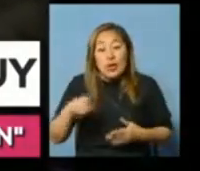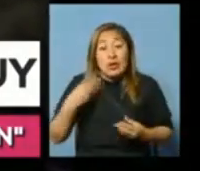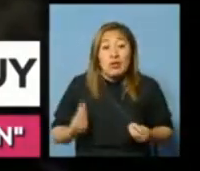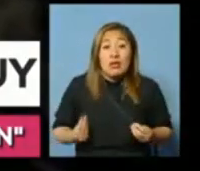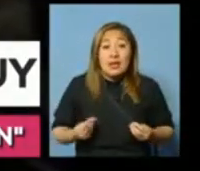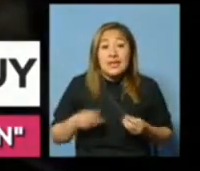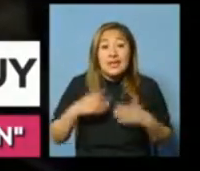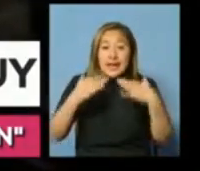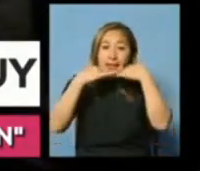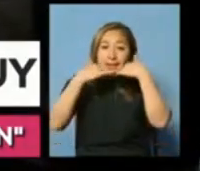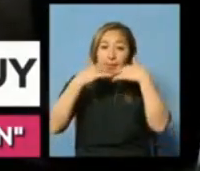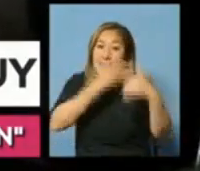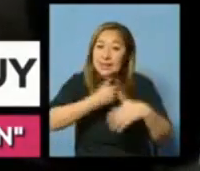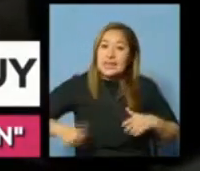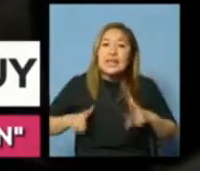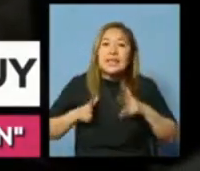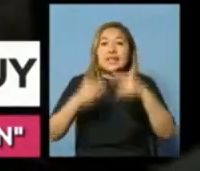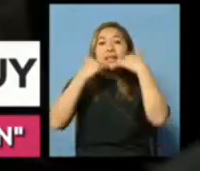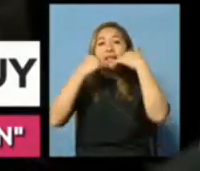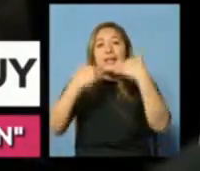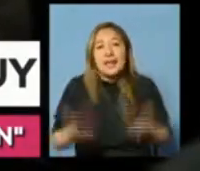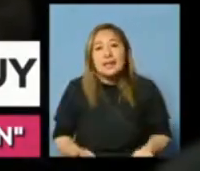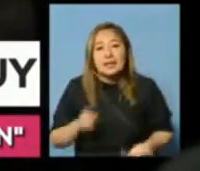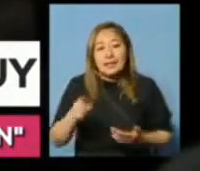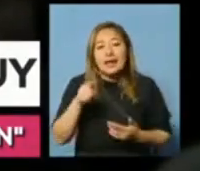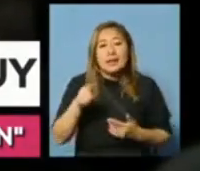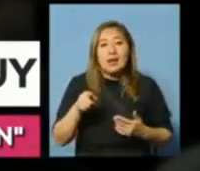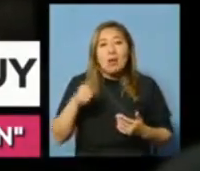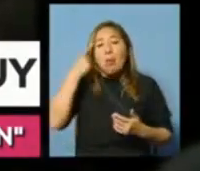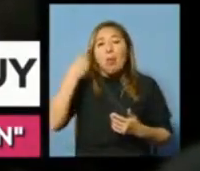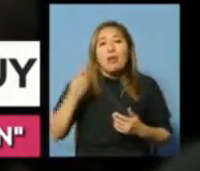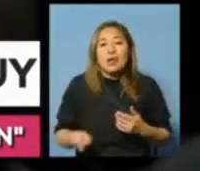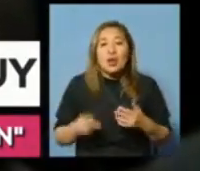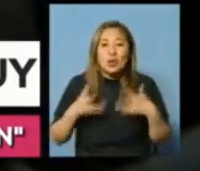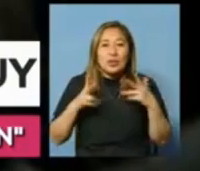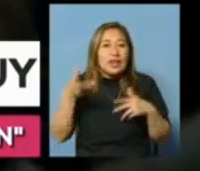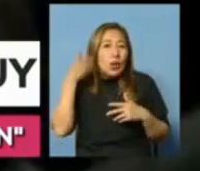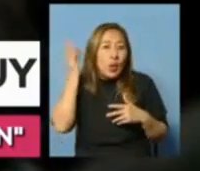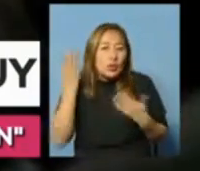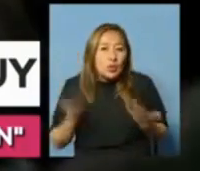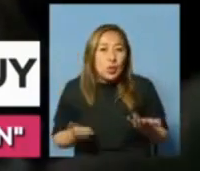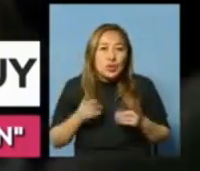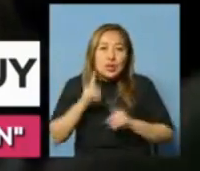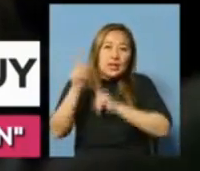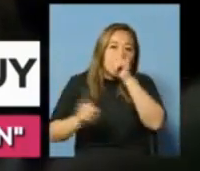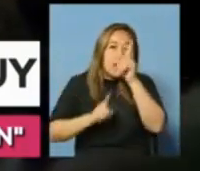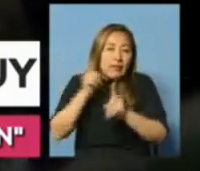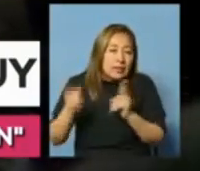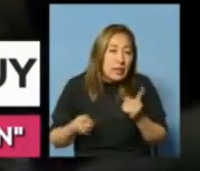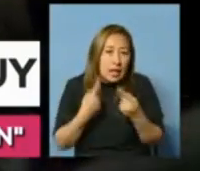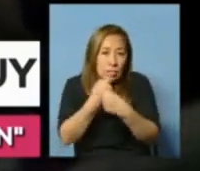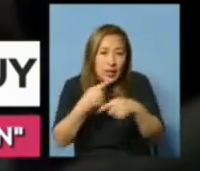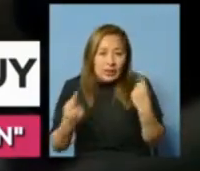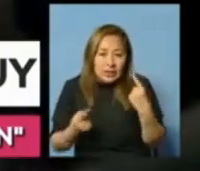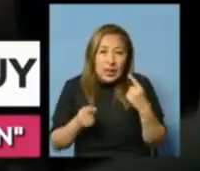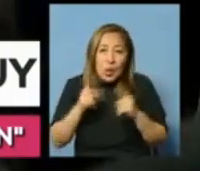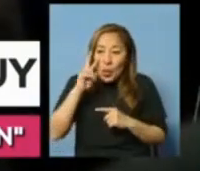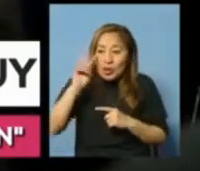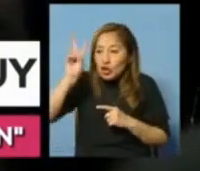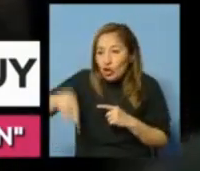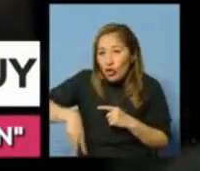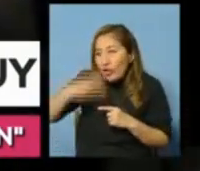él lo agradece, ¿no? Yo creo que su gran, no sé si ustedes lo escuchan en detalle, pero cuando uno